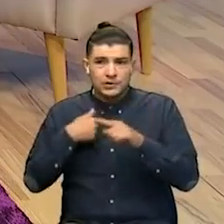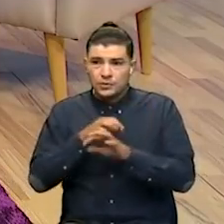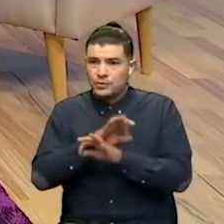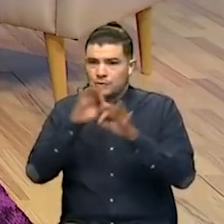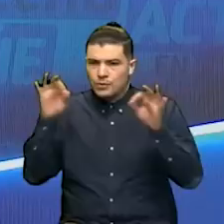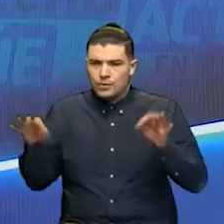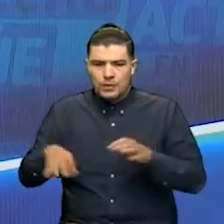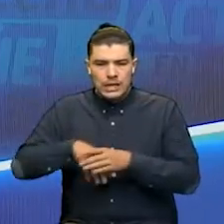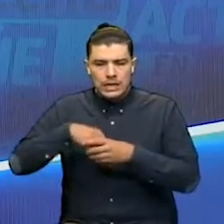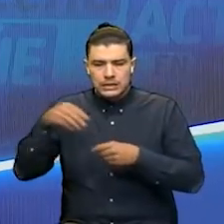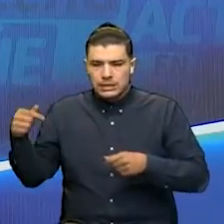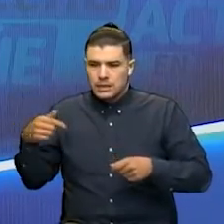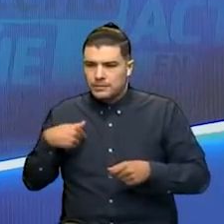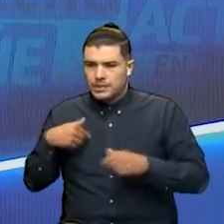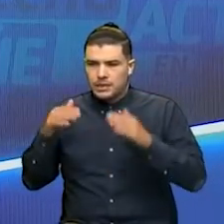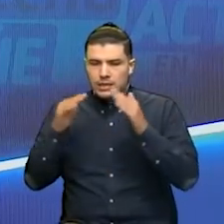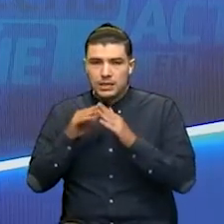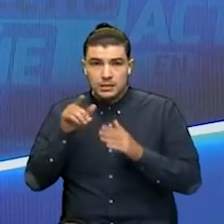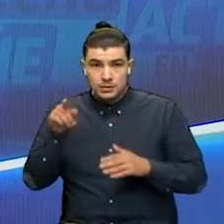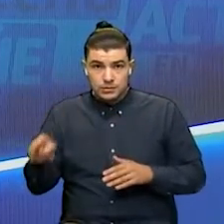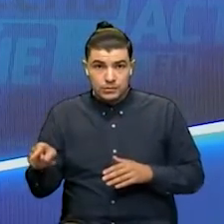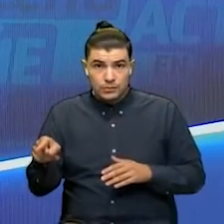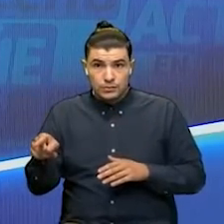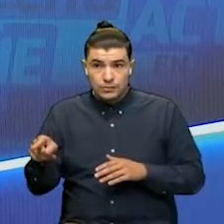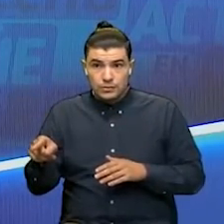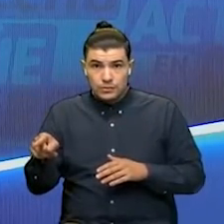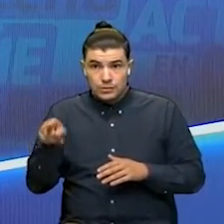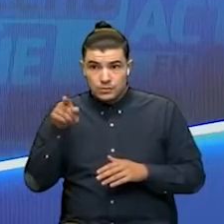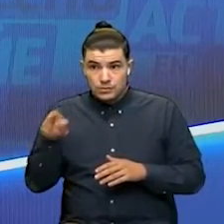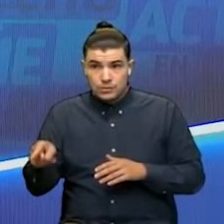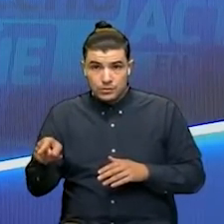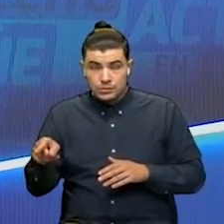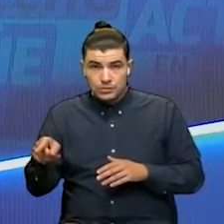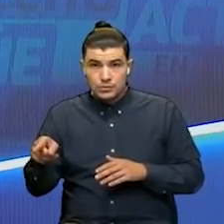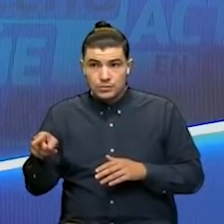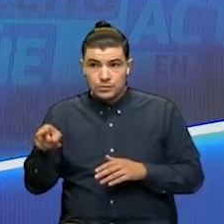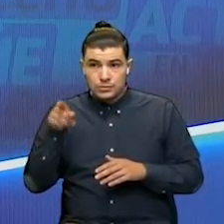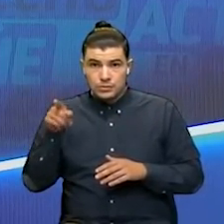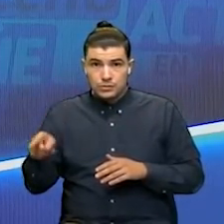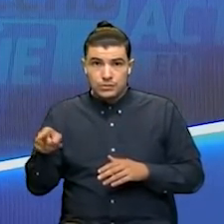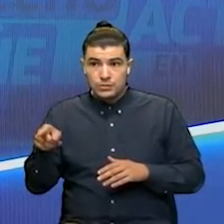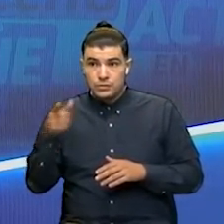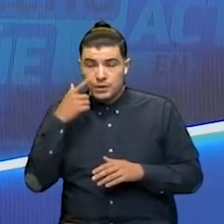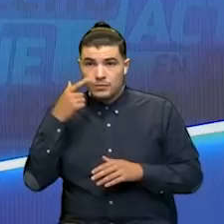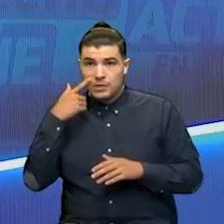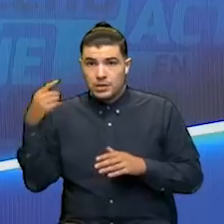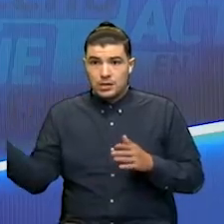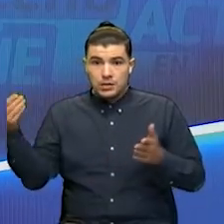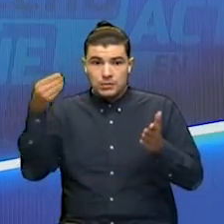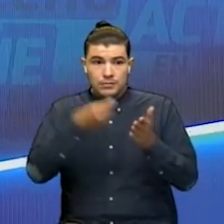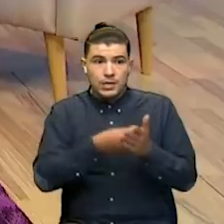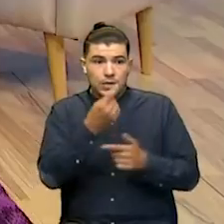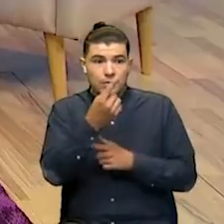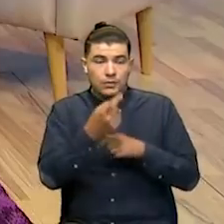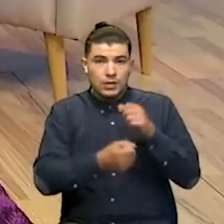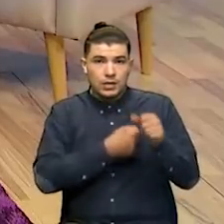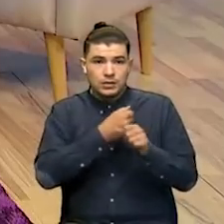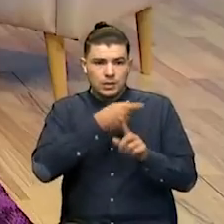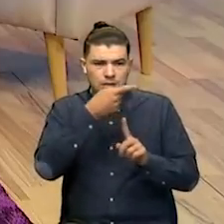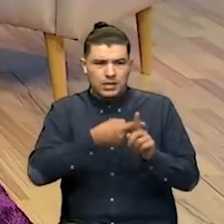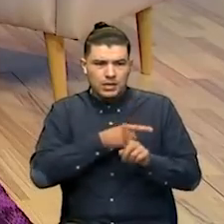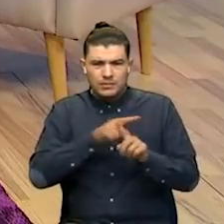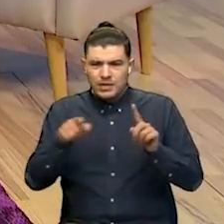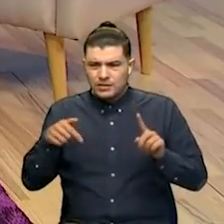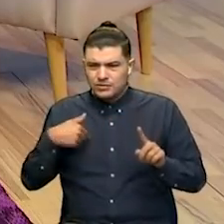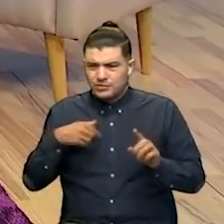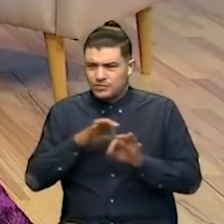mi casa. Él le pagó, supuestamente mi exmarido le pagó un año de arriendo al papá, pero yo nunca hice ni un